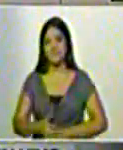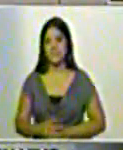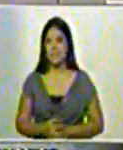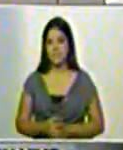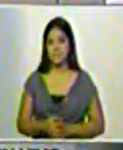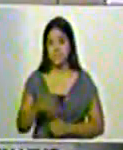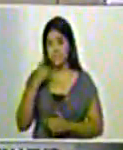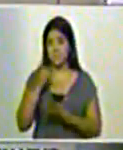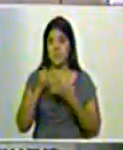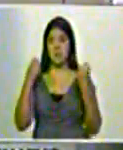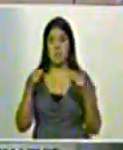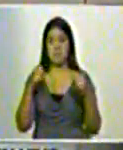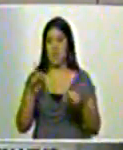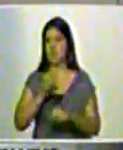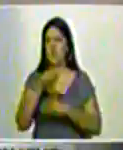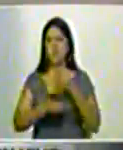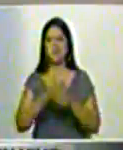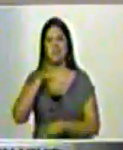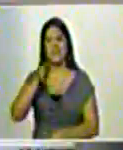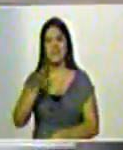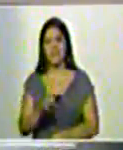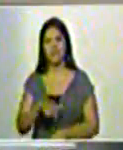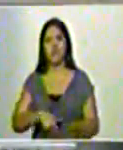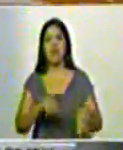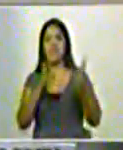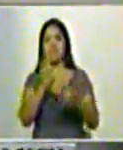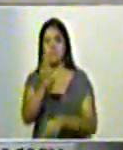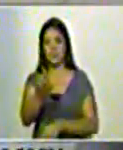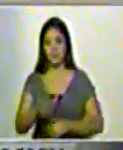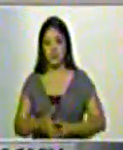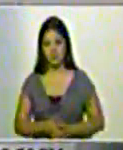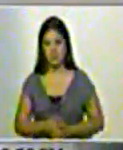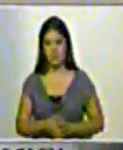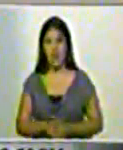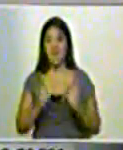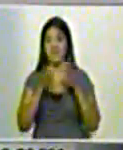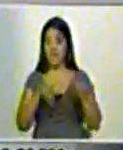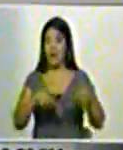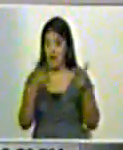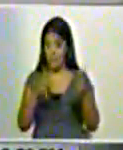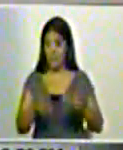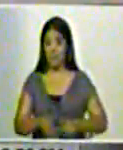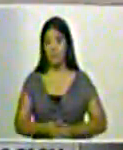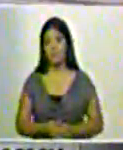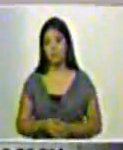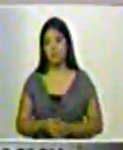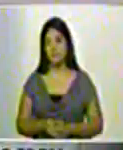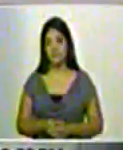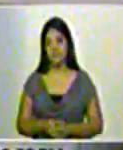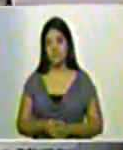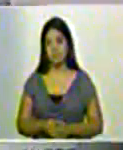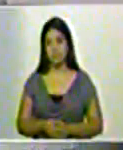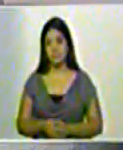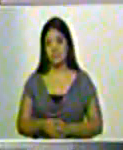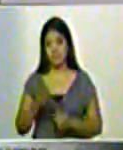El simulacro de hoy no lo hizo el CNE, sino las bandas armadas del PSUV. Bandas armadas, ¿no? Dice el señor